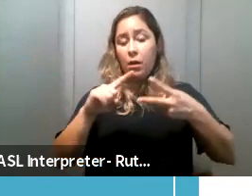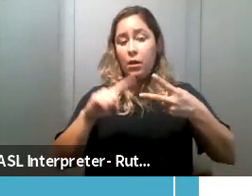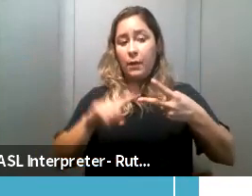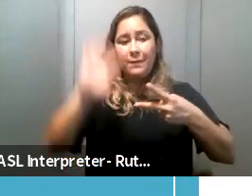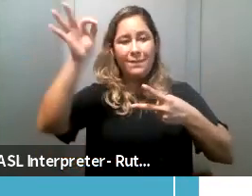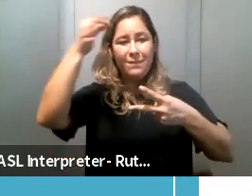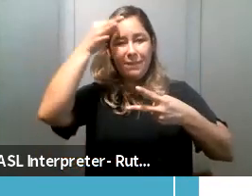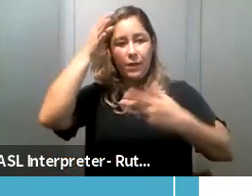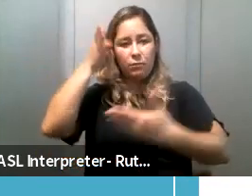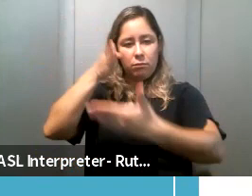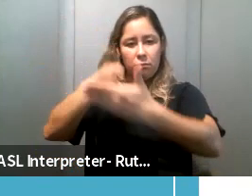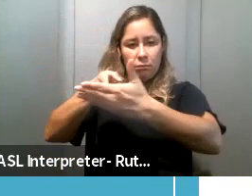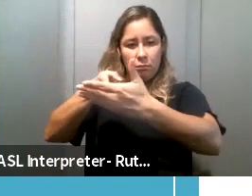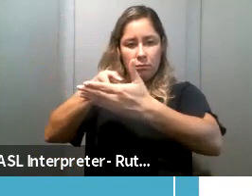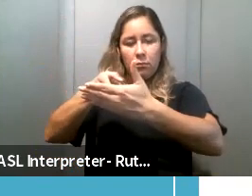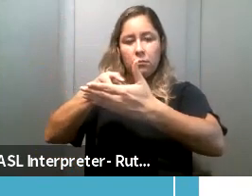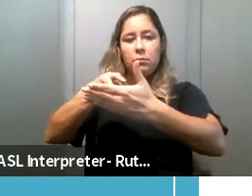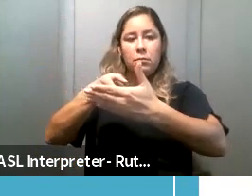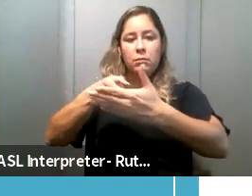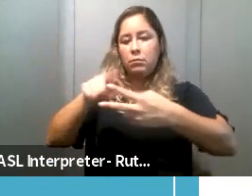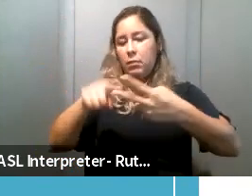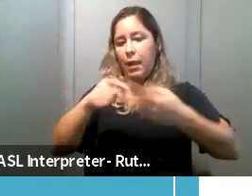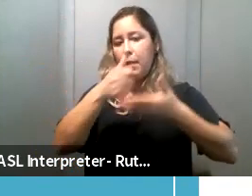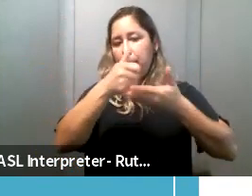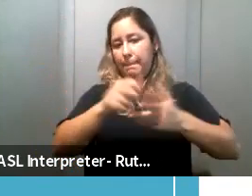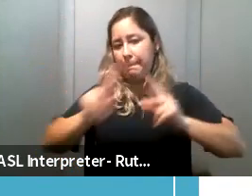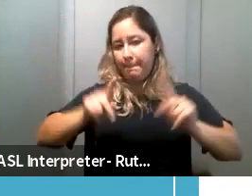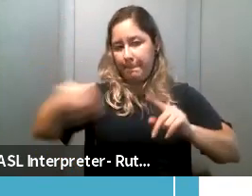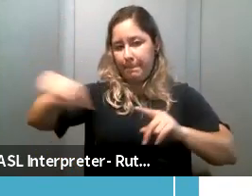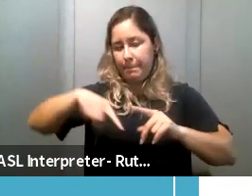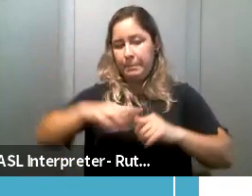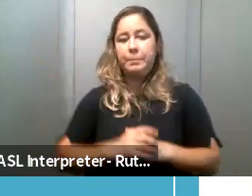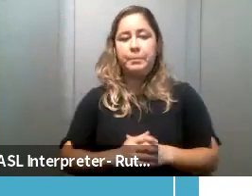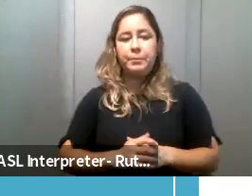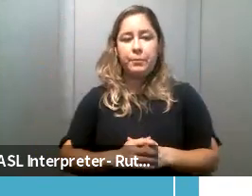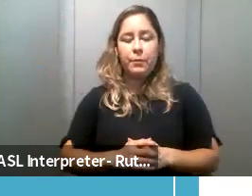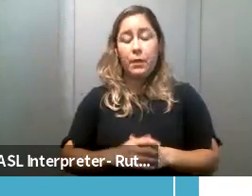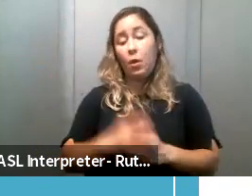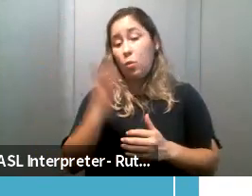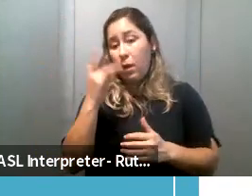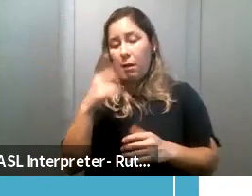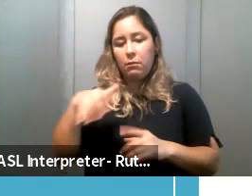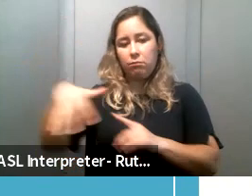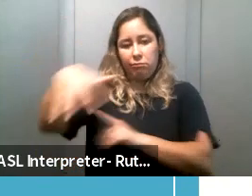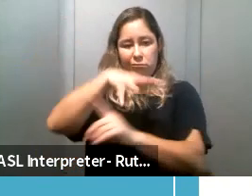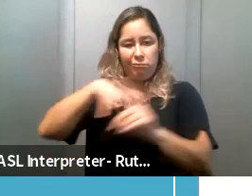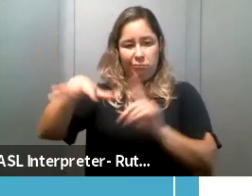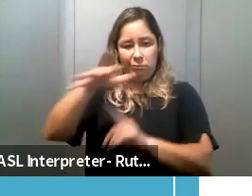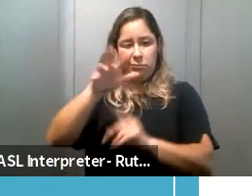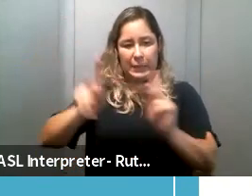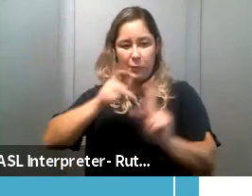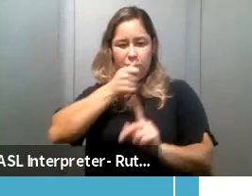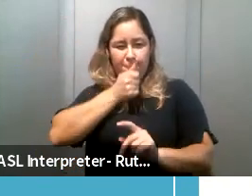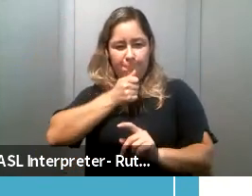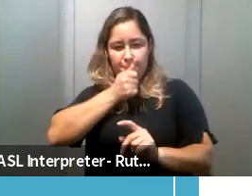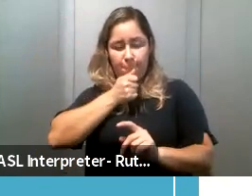federales, demandas contra las condiciones que personas están sufriendo y también demandas contra el gobierno pidiendo que dejan